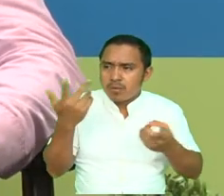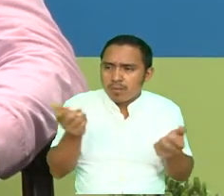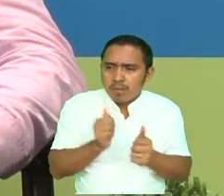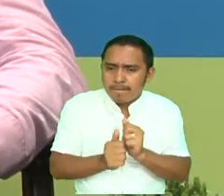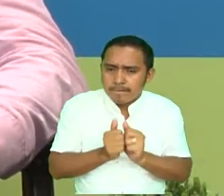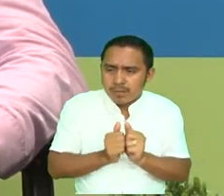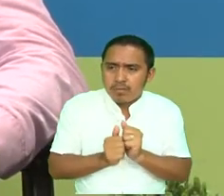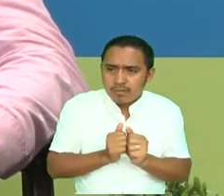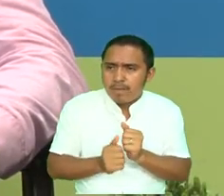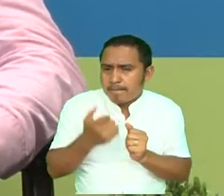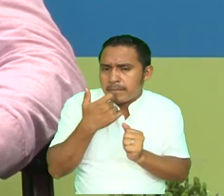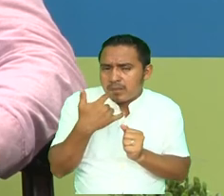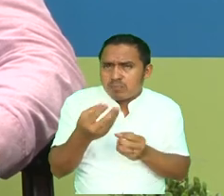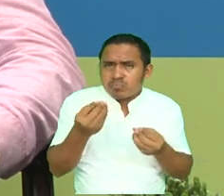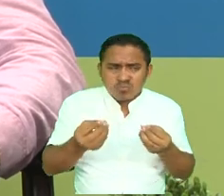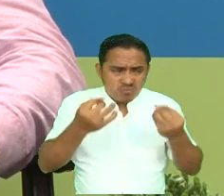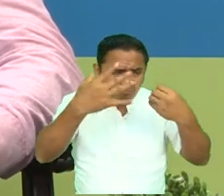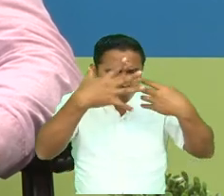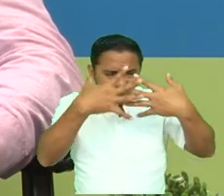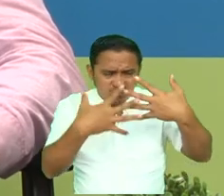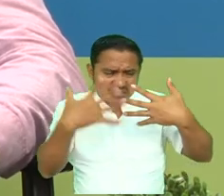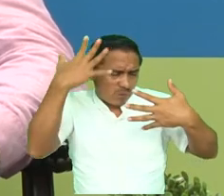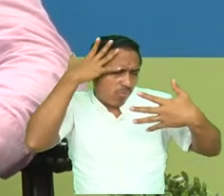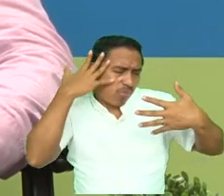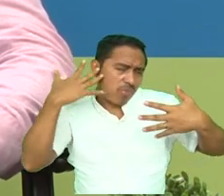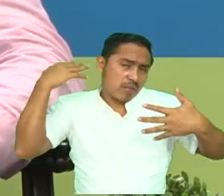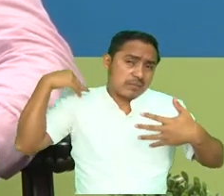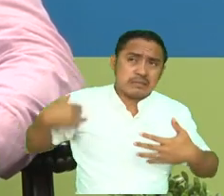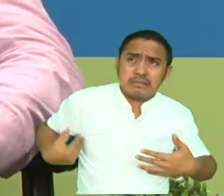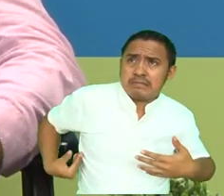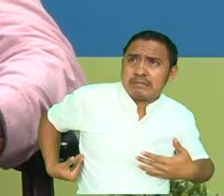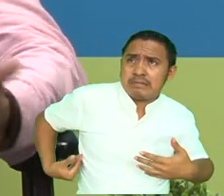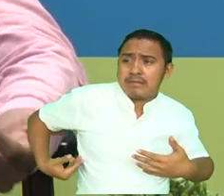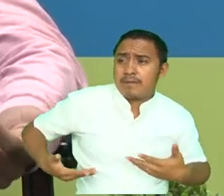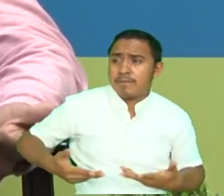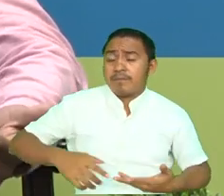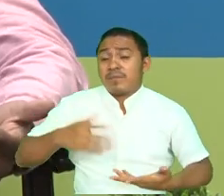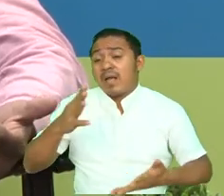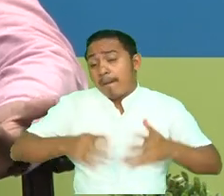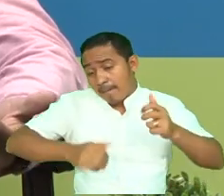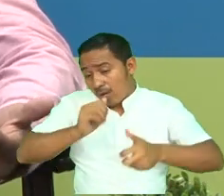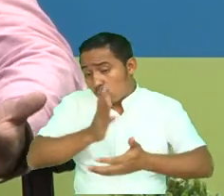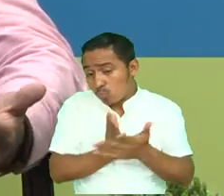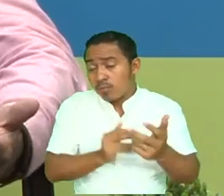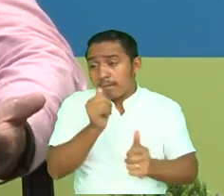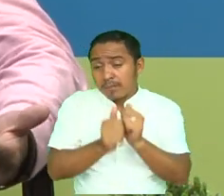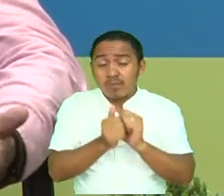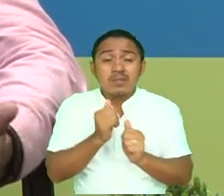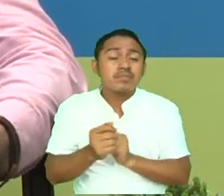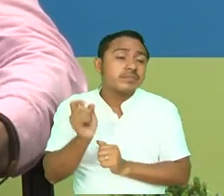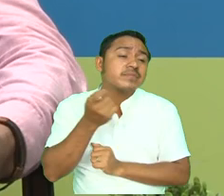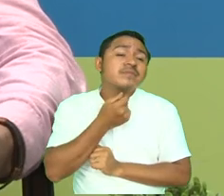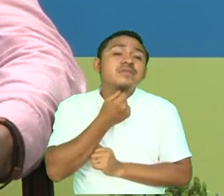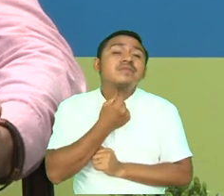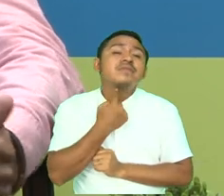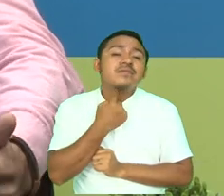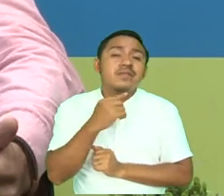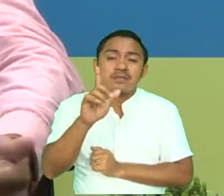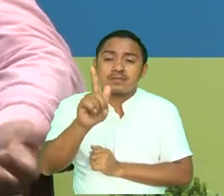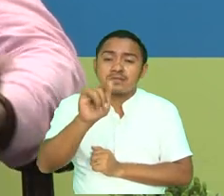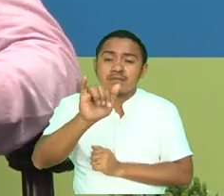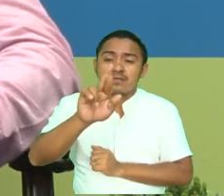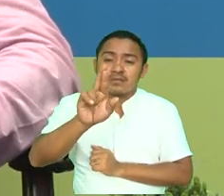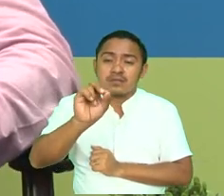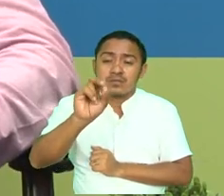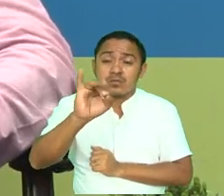está causando esta sudoración al paciente, porque a veces tenemos pacientes que padecen de la tiroides y entonces en realidad su problema principal